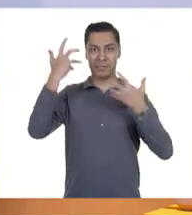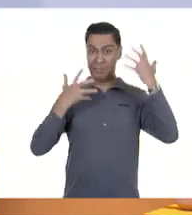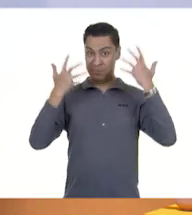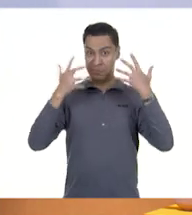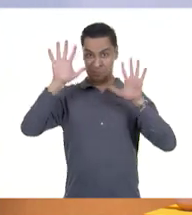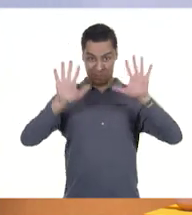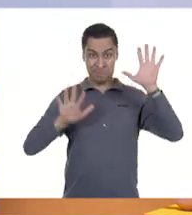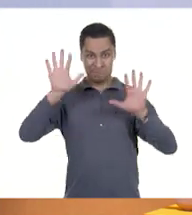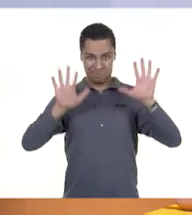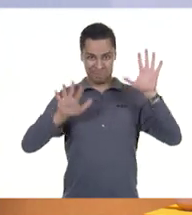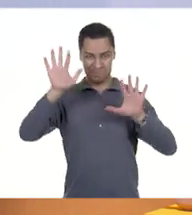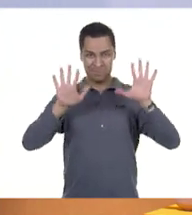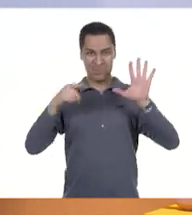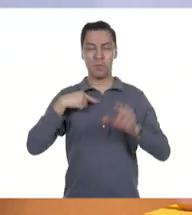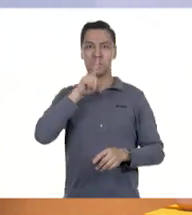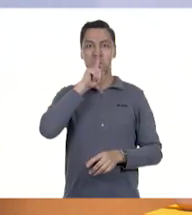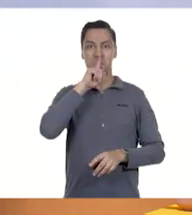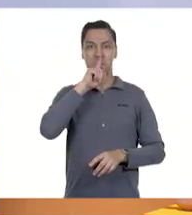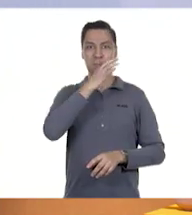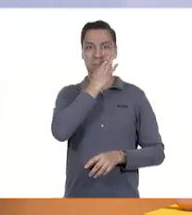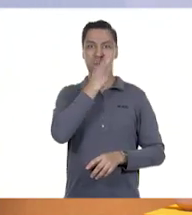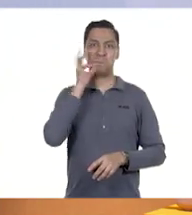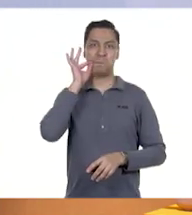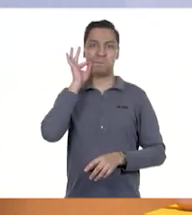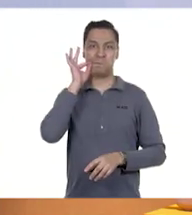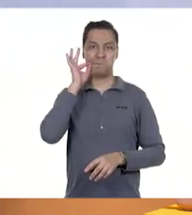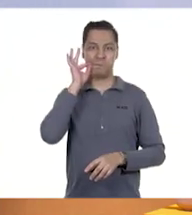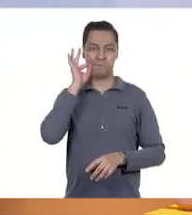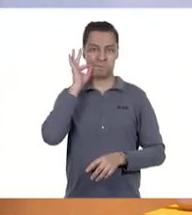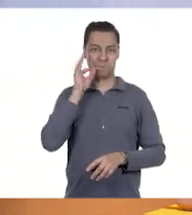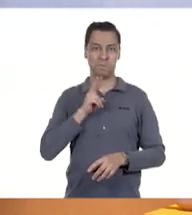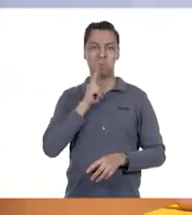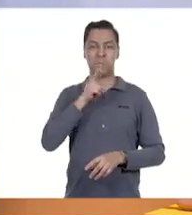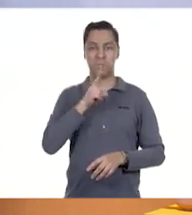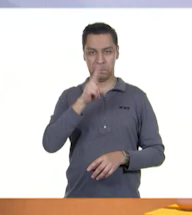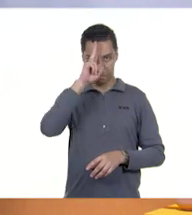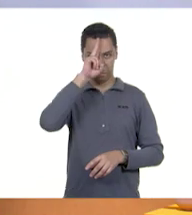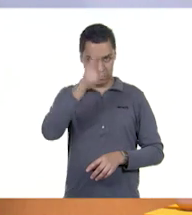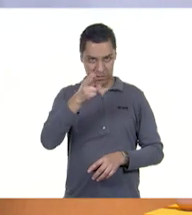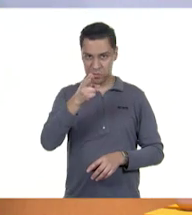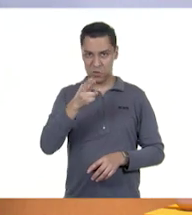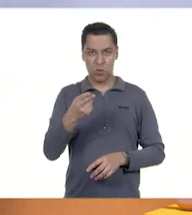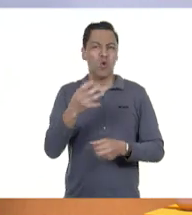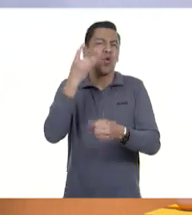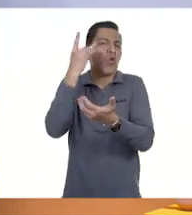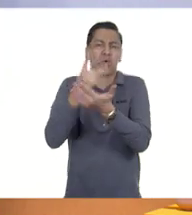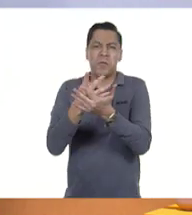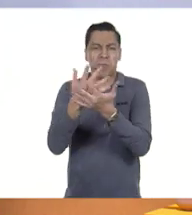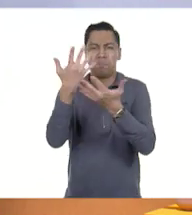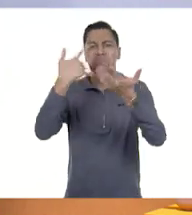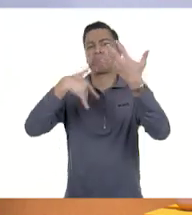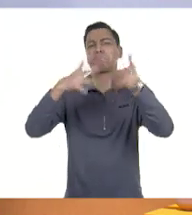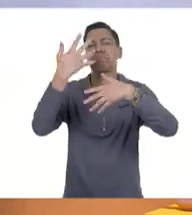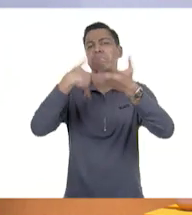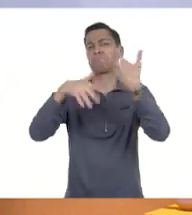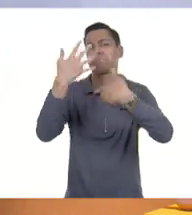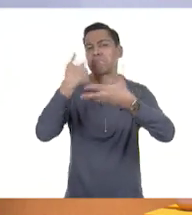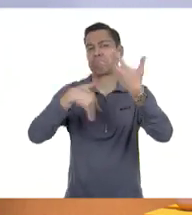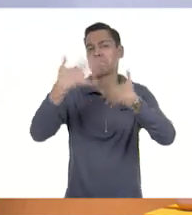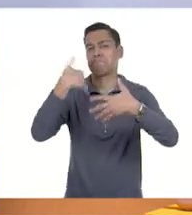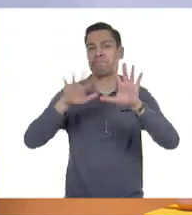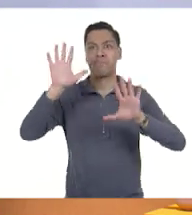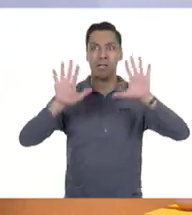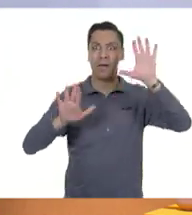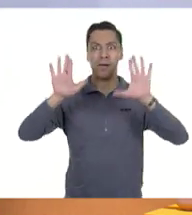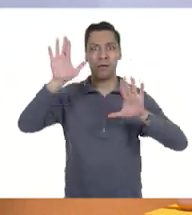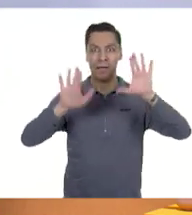a emitir sonido alguno y tampoco puedo hablar. Solamente lo puedo representar con ademanes o con